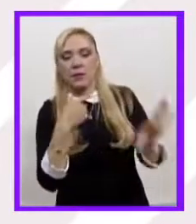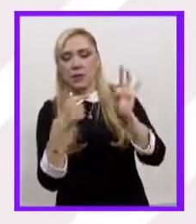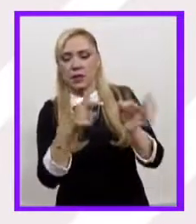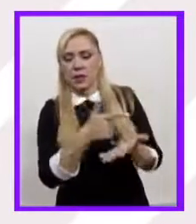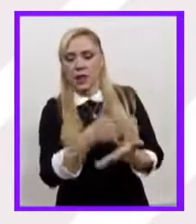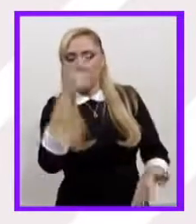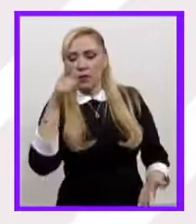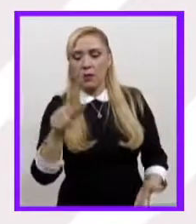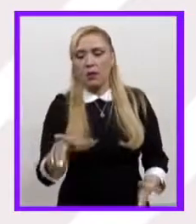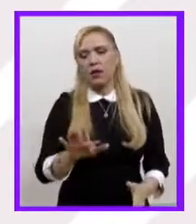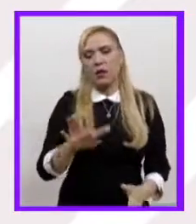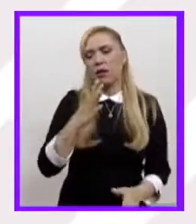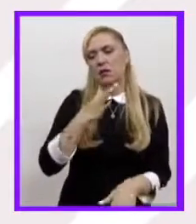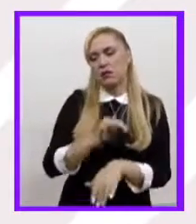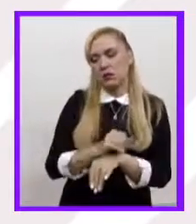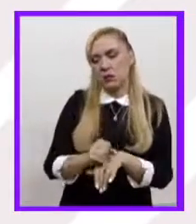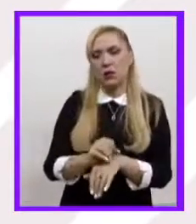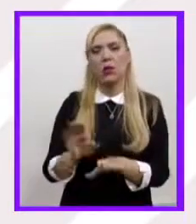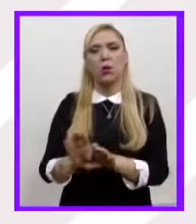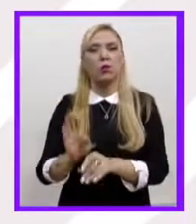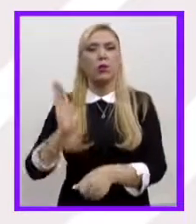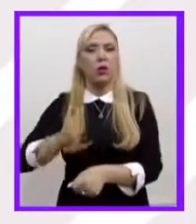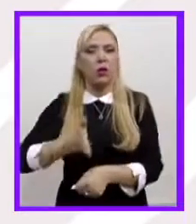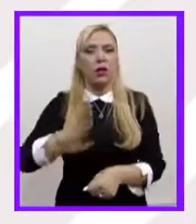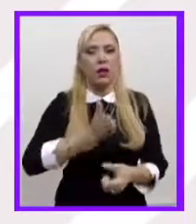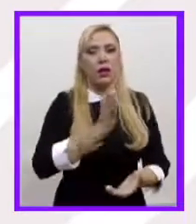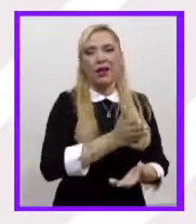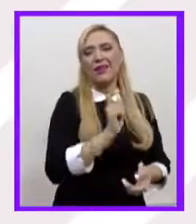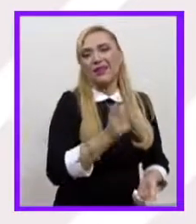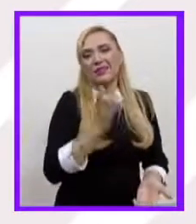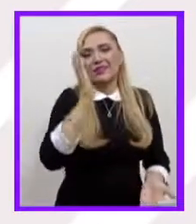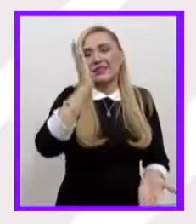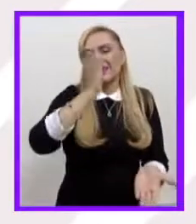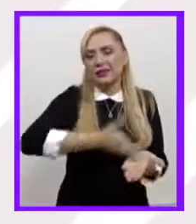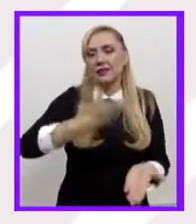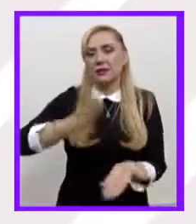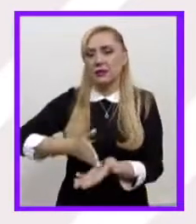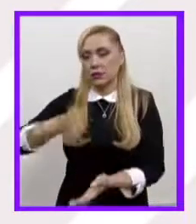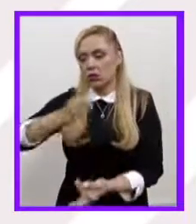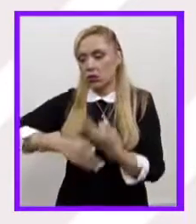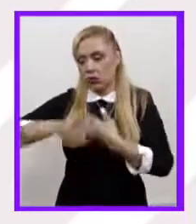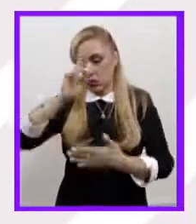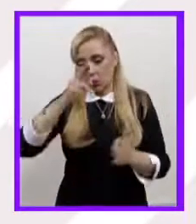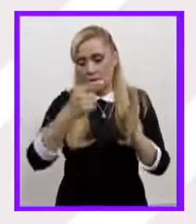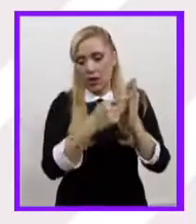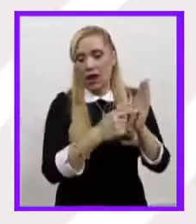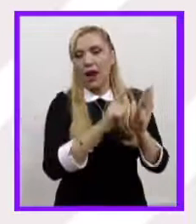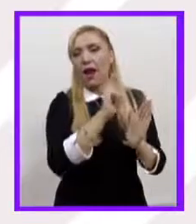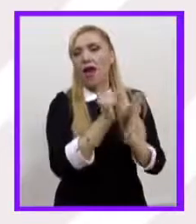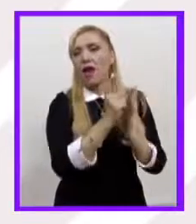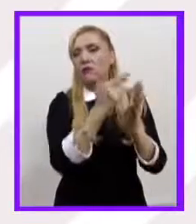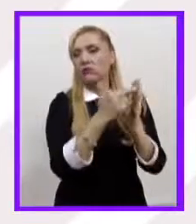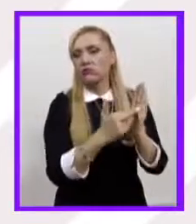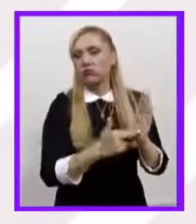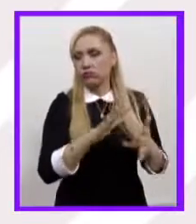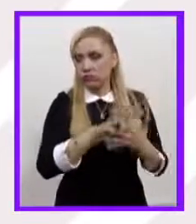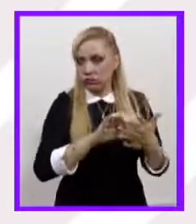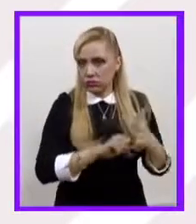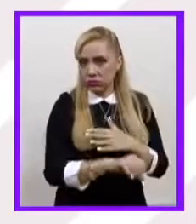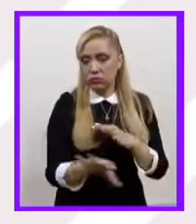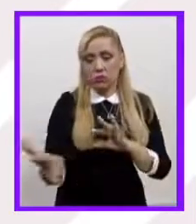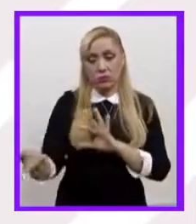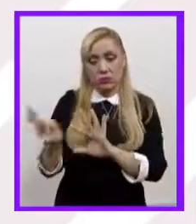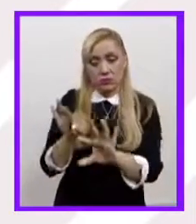su incapacidad de sancionar todas y cada una de las conductas que se enuncian como prohibidas en los códigos penales. Y la